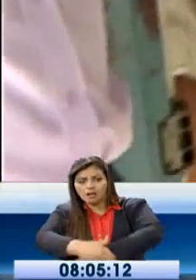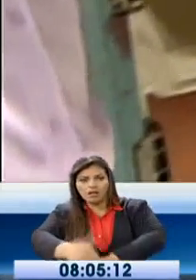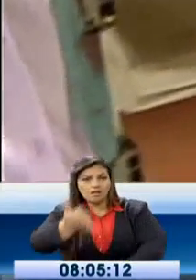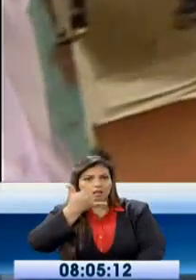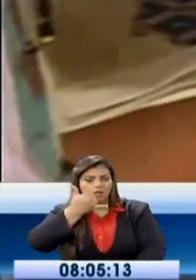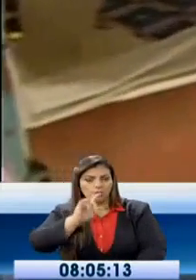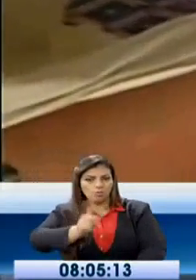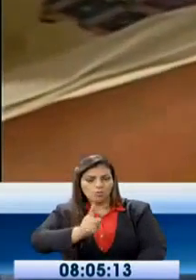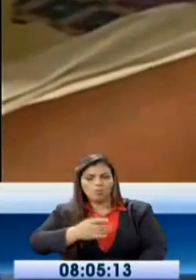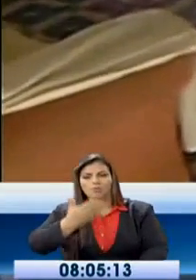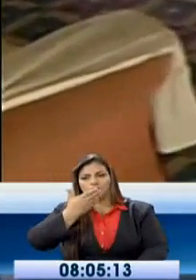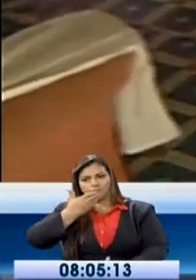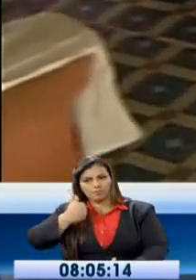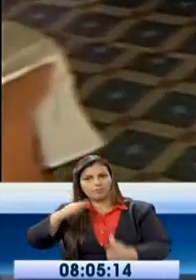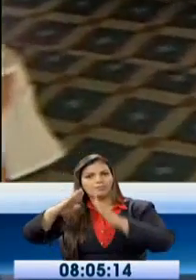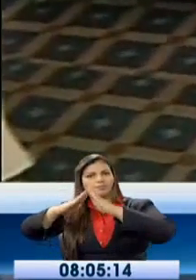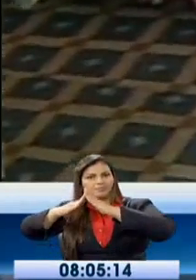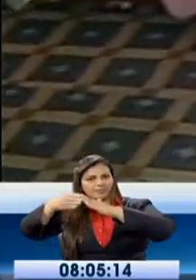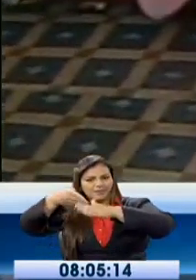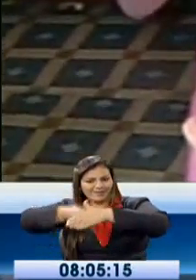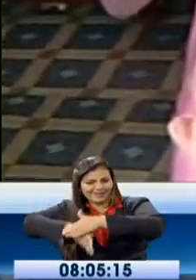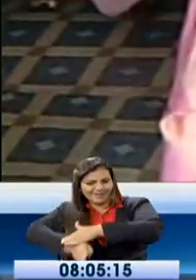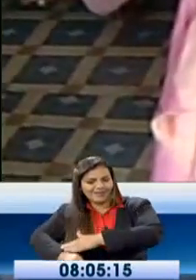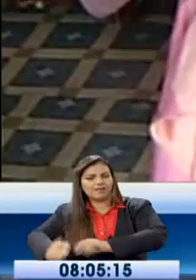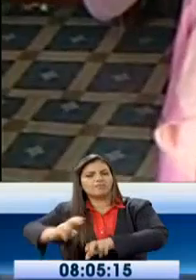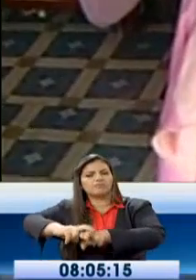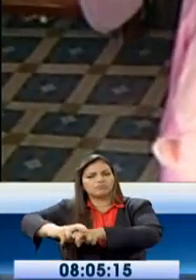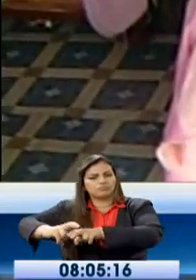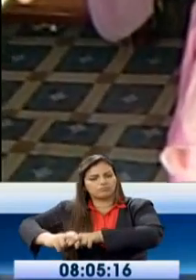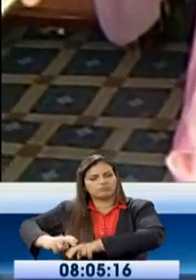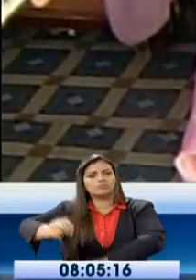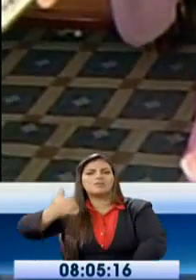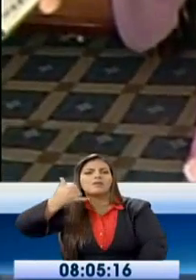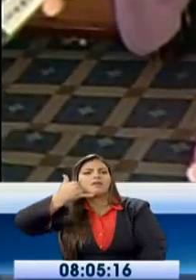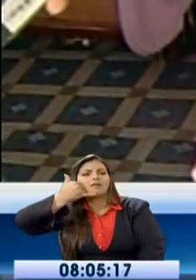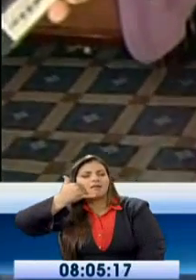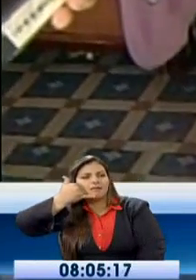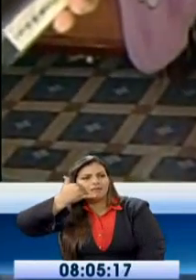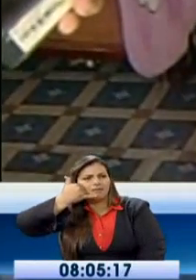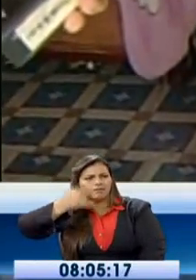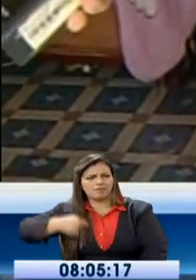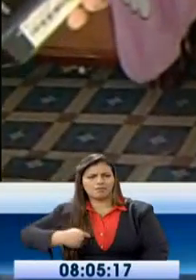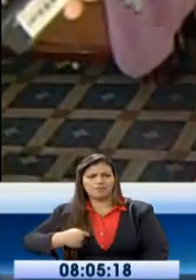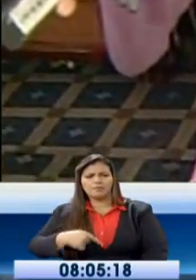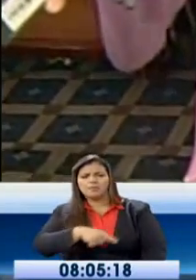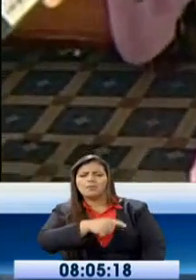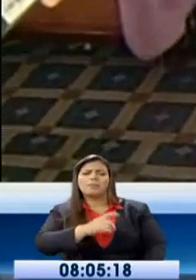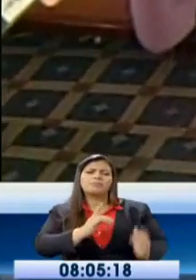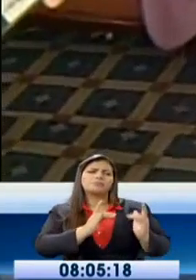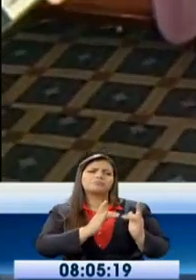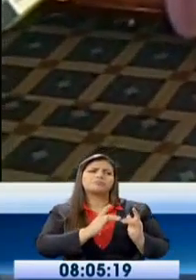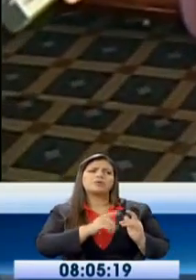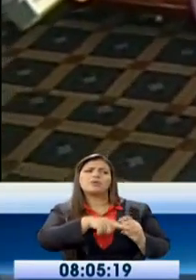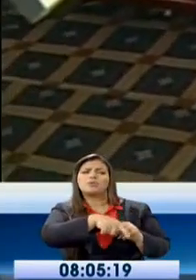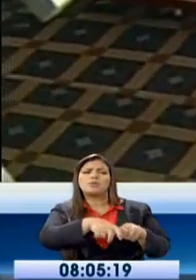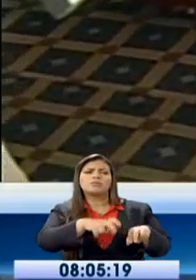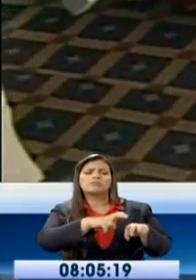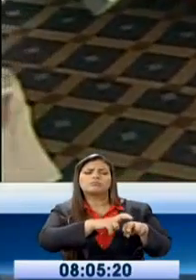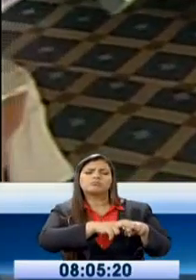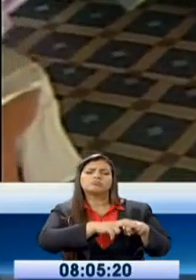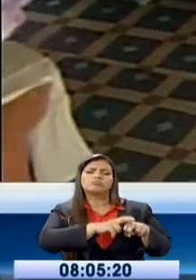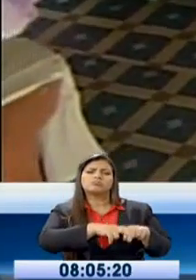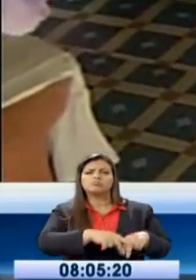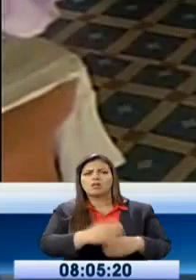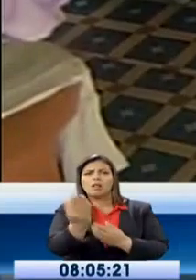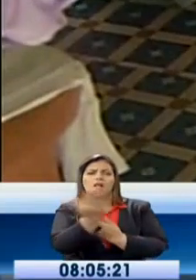calle y dicen, no, vamos a llamar donde mi mami Rosa. Entonces ellos se sentaron. Y yo estaba ahí acostada viendo una novela, mi hija también estaba ahí, la